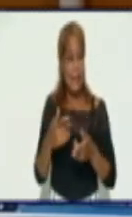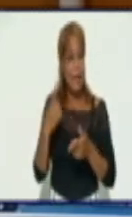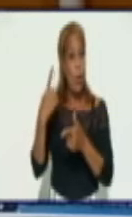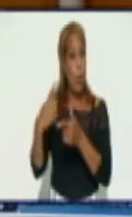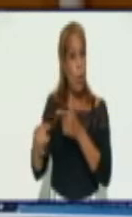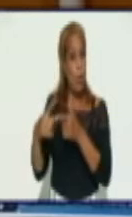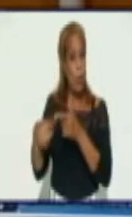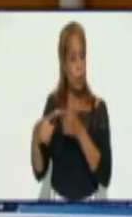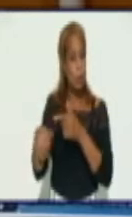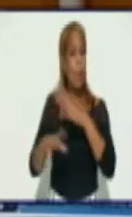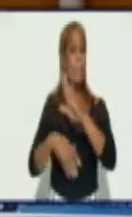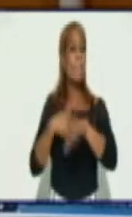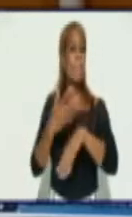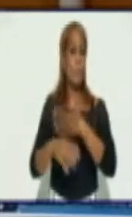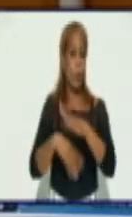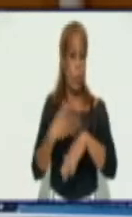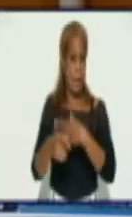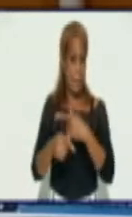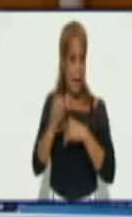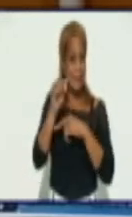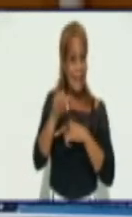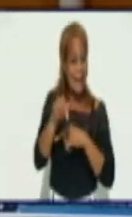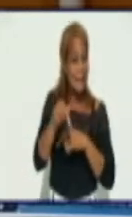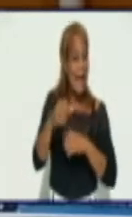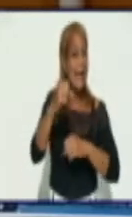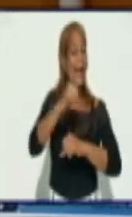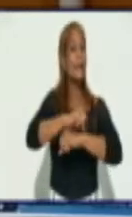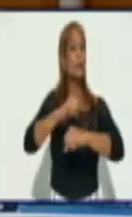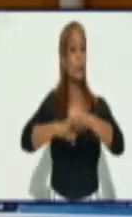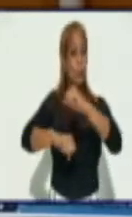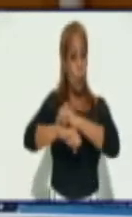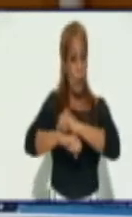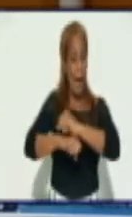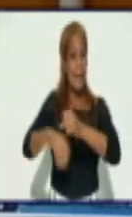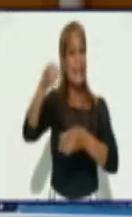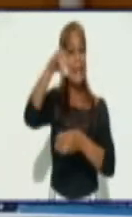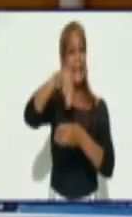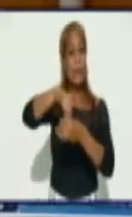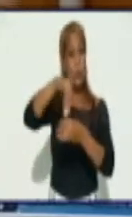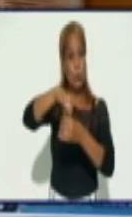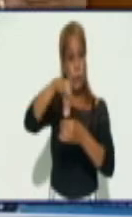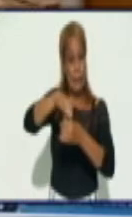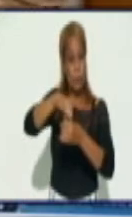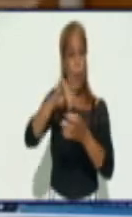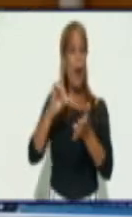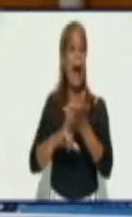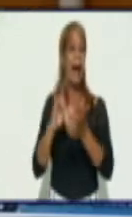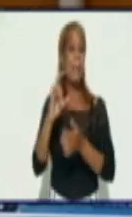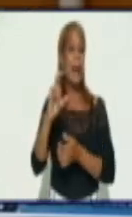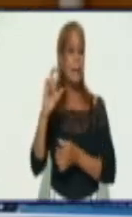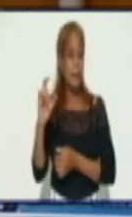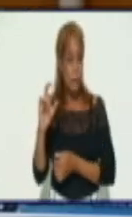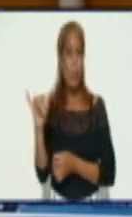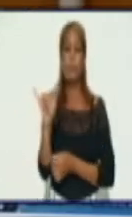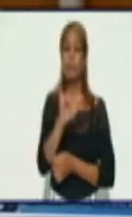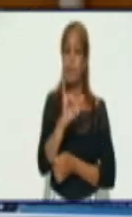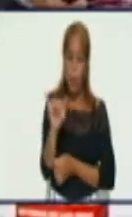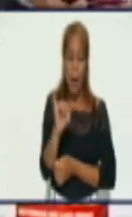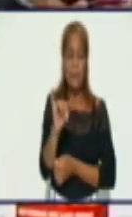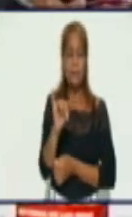de esas propias estructuras incluyendo al partido en función de sus misiones y tareas con los mismos niveles autorización